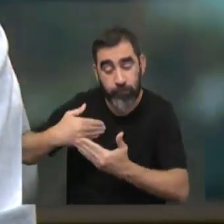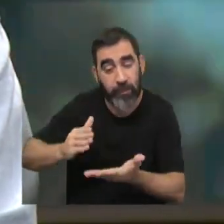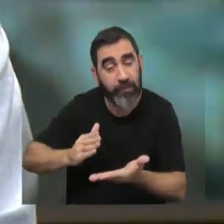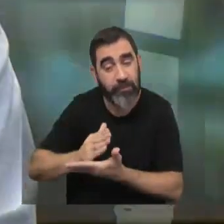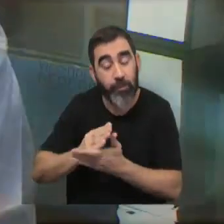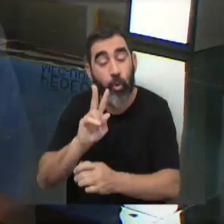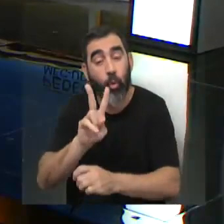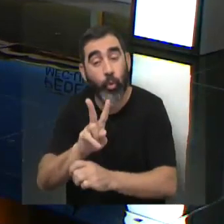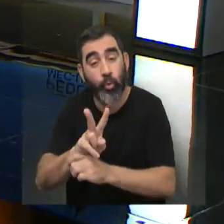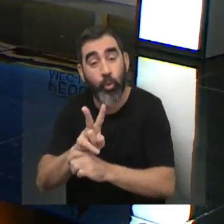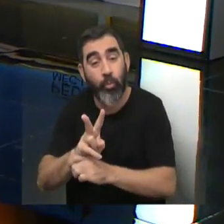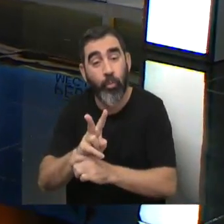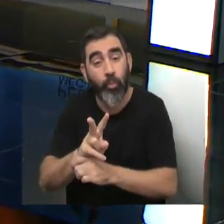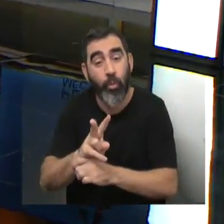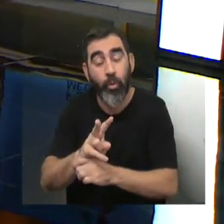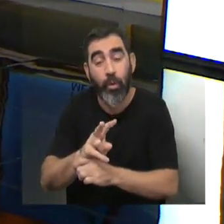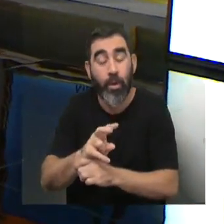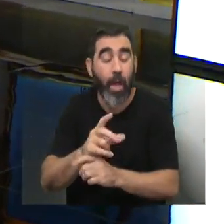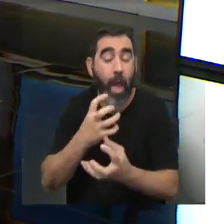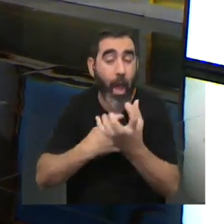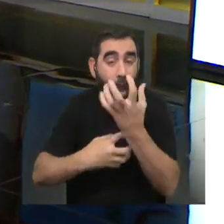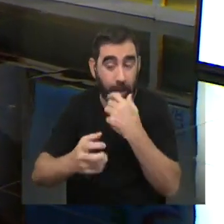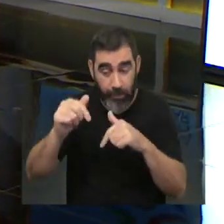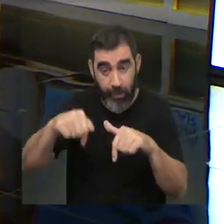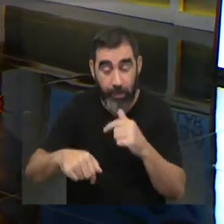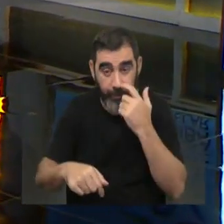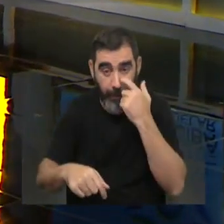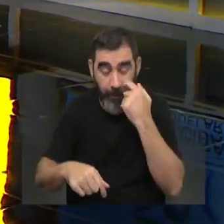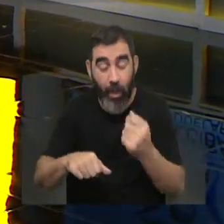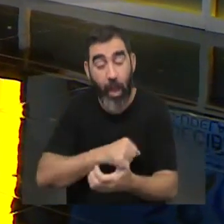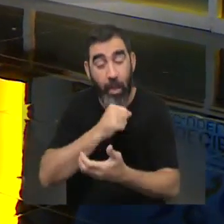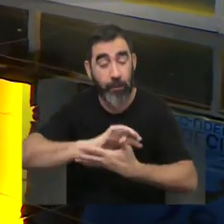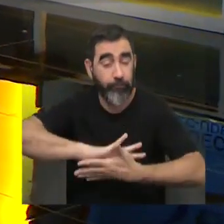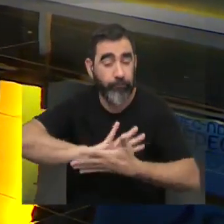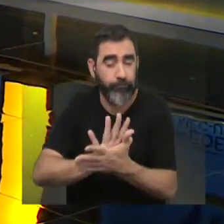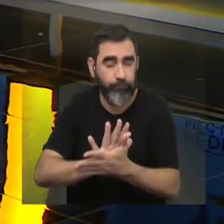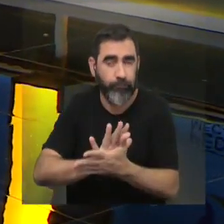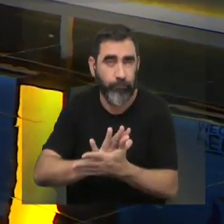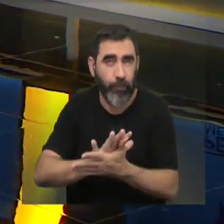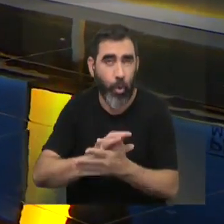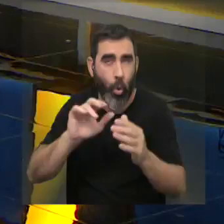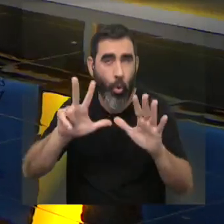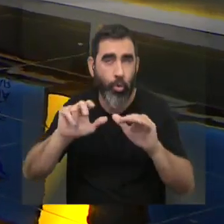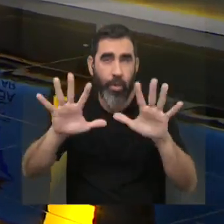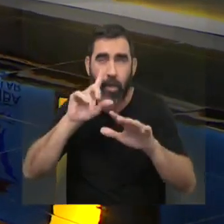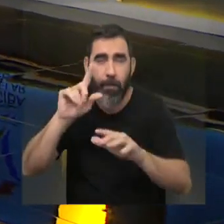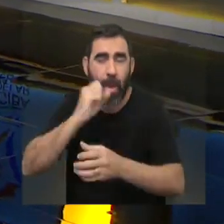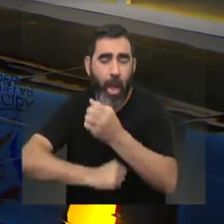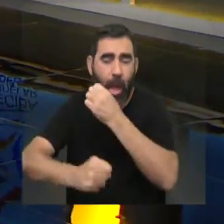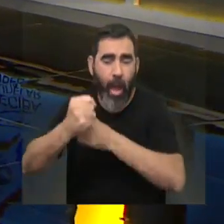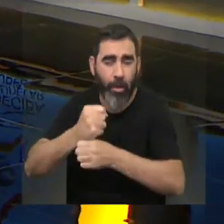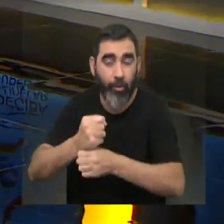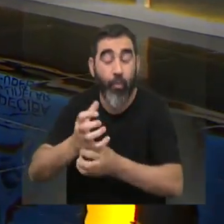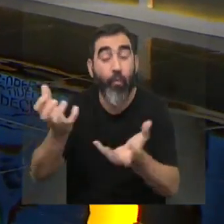sido controlados por grandes herbívoros, incluso en nuestro país, hasta la extinción que ocurrió hace apenas 8 o 10 mil años, donde el